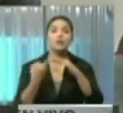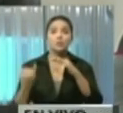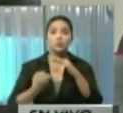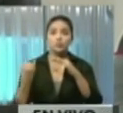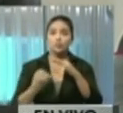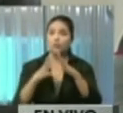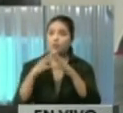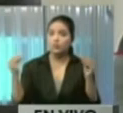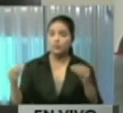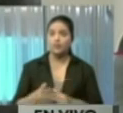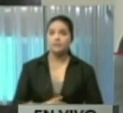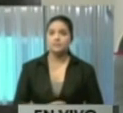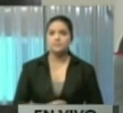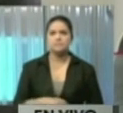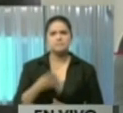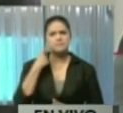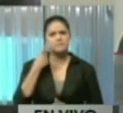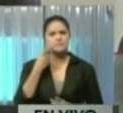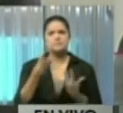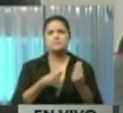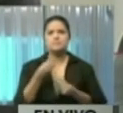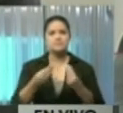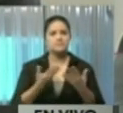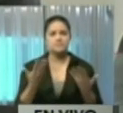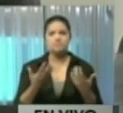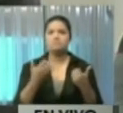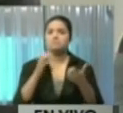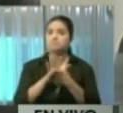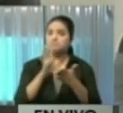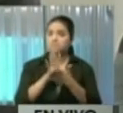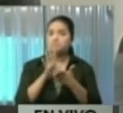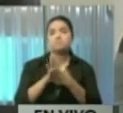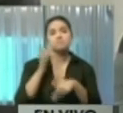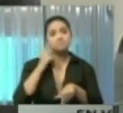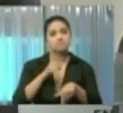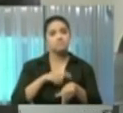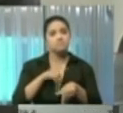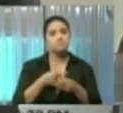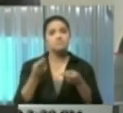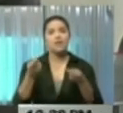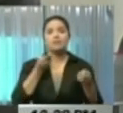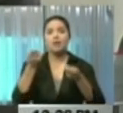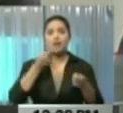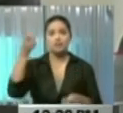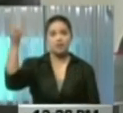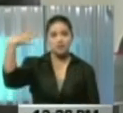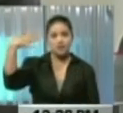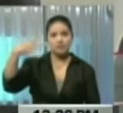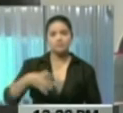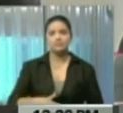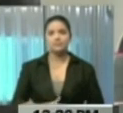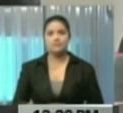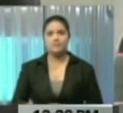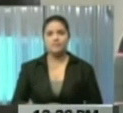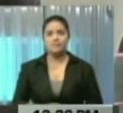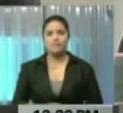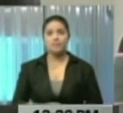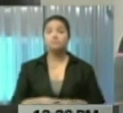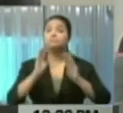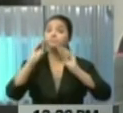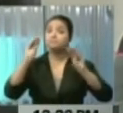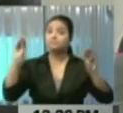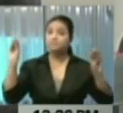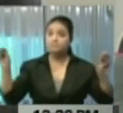educativas para hacer un uso eficiente y racional de la energía eléctrica. Queremos hacer una